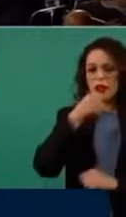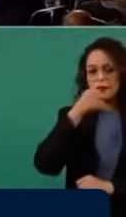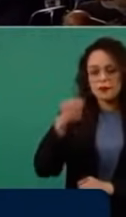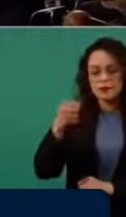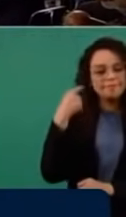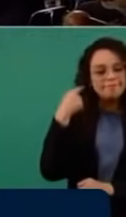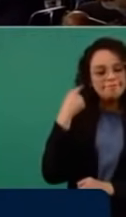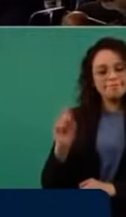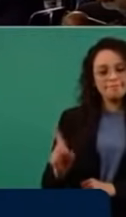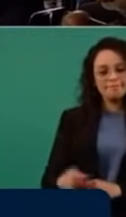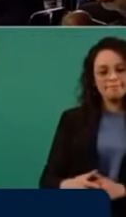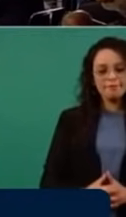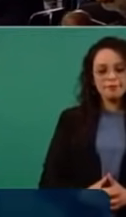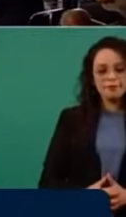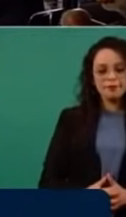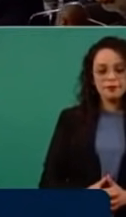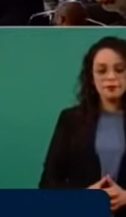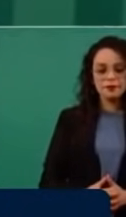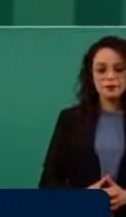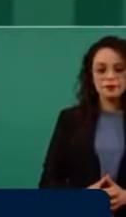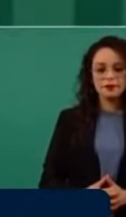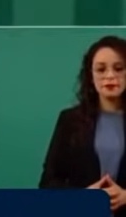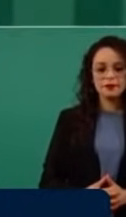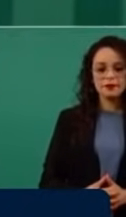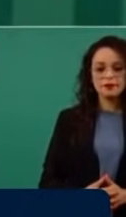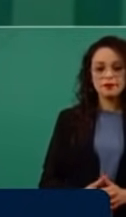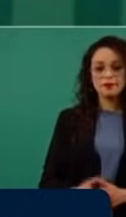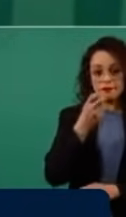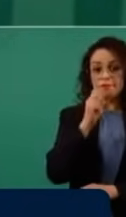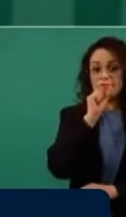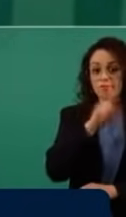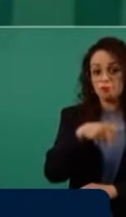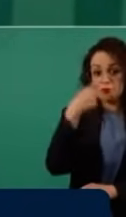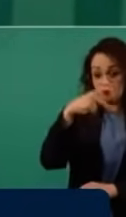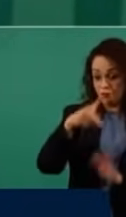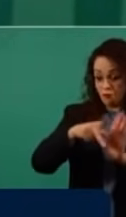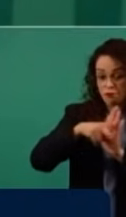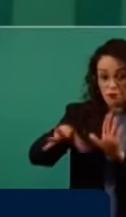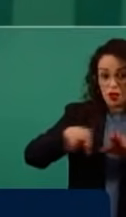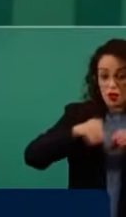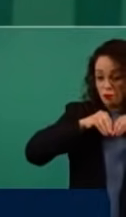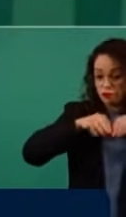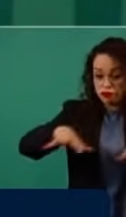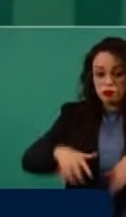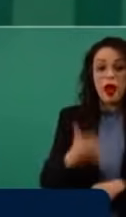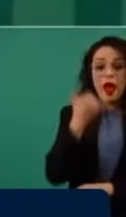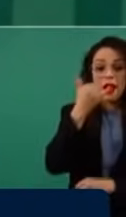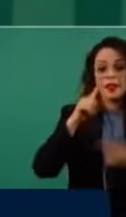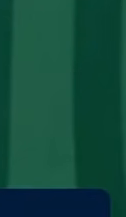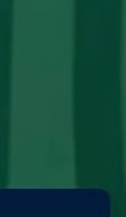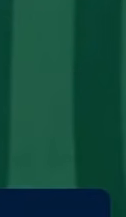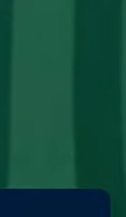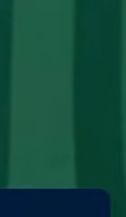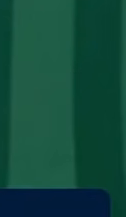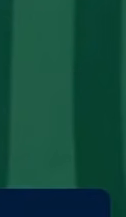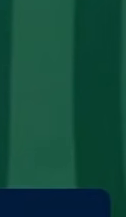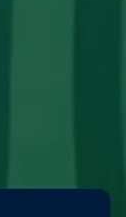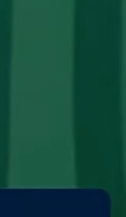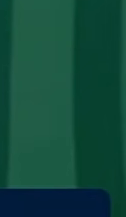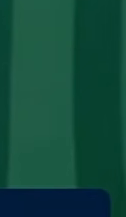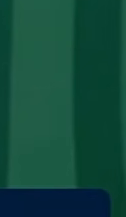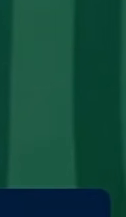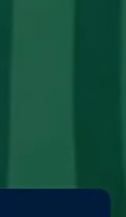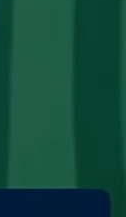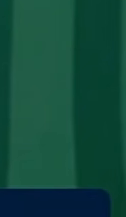directo, un informe claro, donde nos dice y nos expresa exactamente qué es lo que está